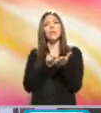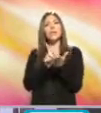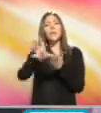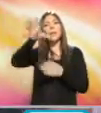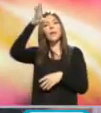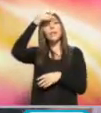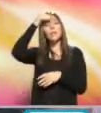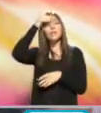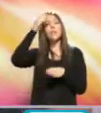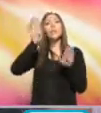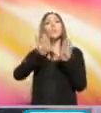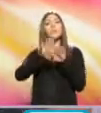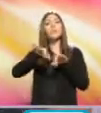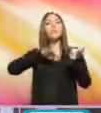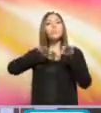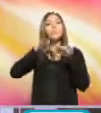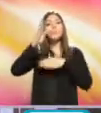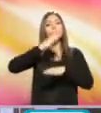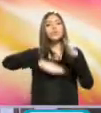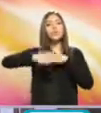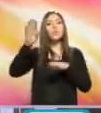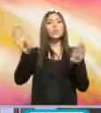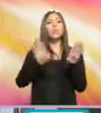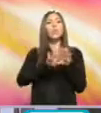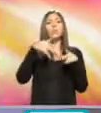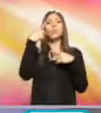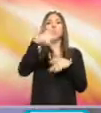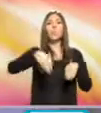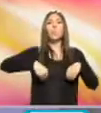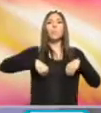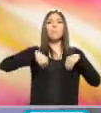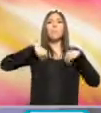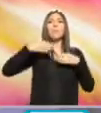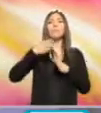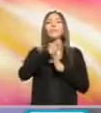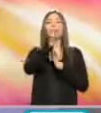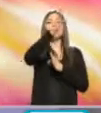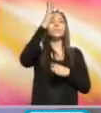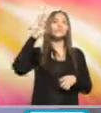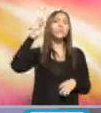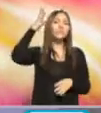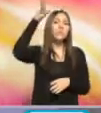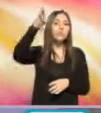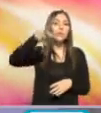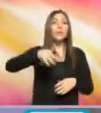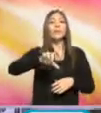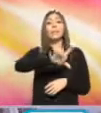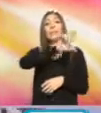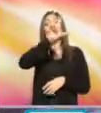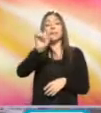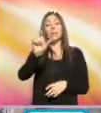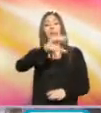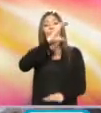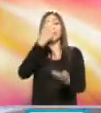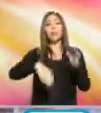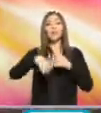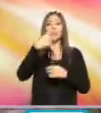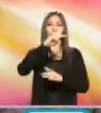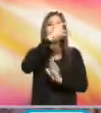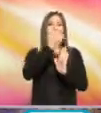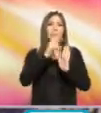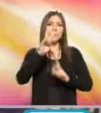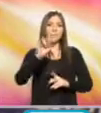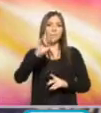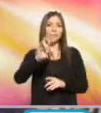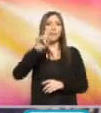emprender, cómo tomar las riendas de tu propia vida. Y al final de Proyecto Vive, las mujeres tienen la